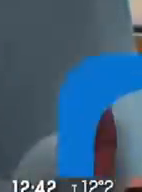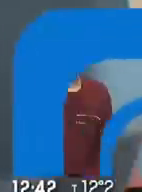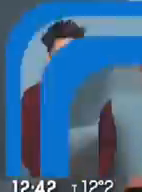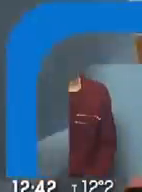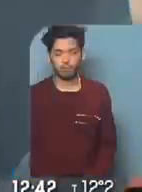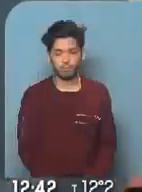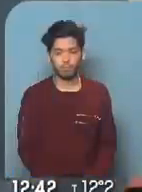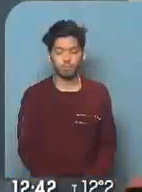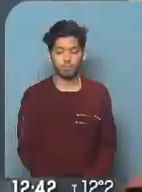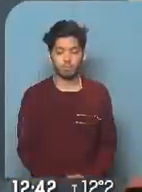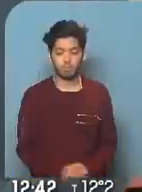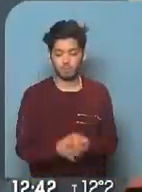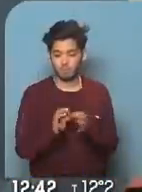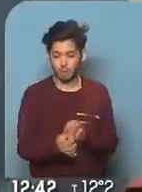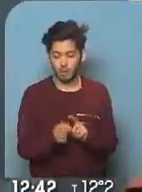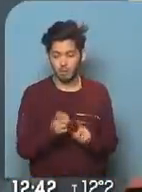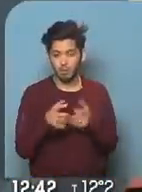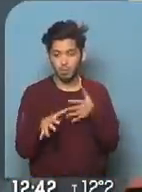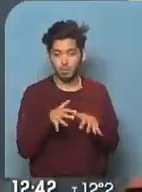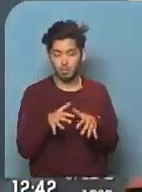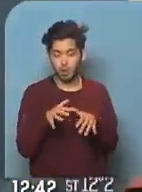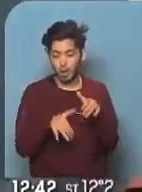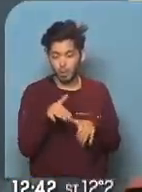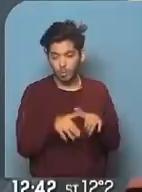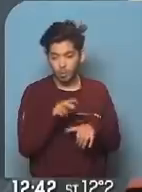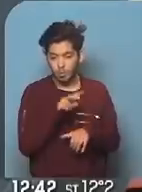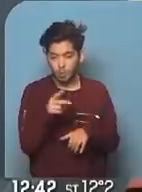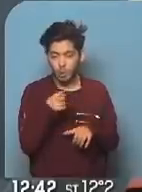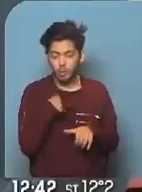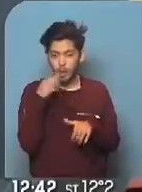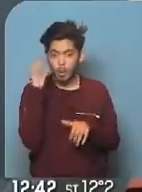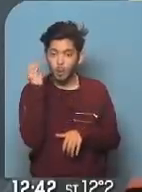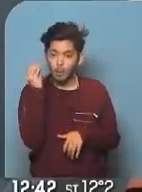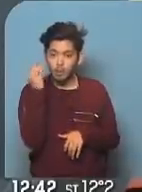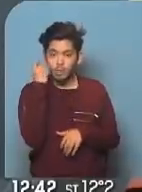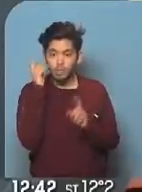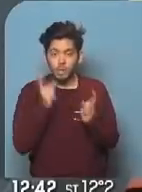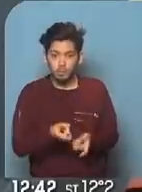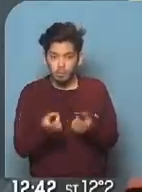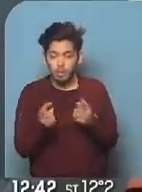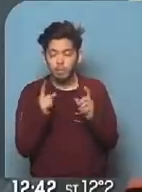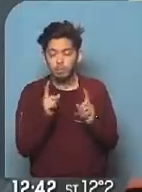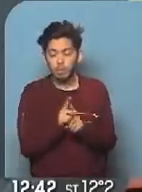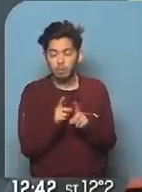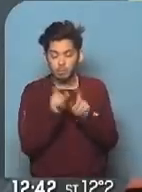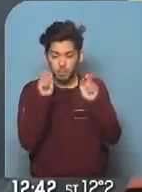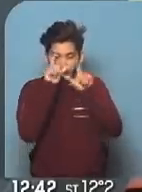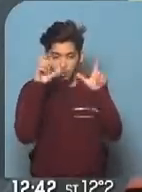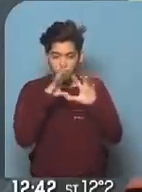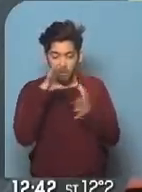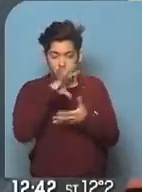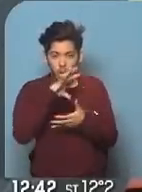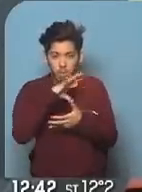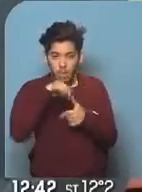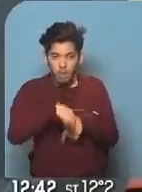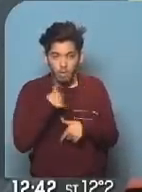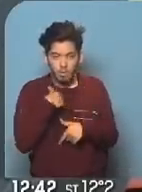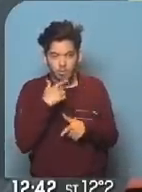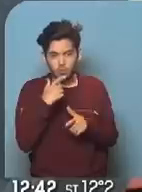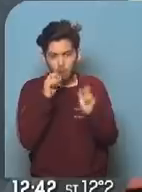está a la vuelta de la esquina la elección en Brasil y se da toda una circunstancia que para la región generó sorpresa, pero deja de ser sorpresa. Ya